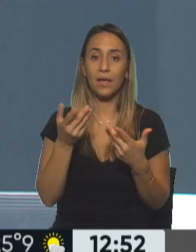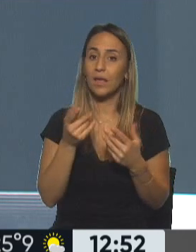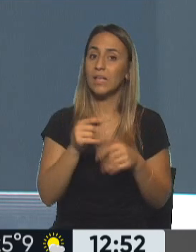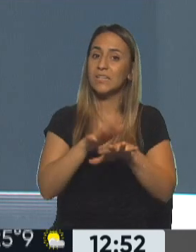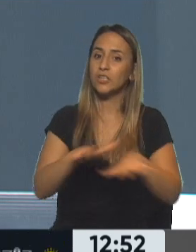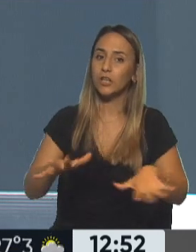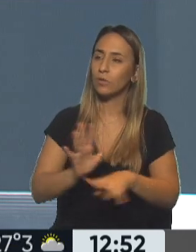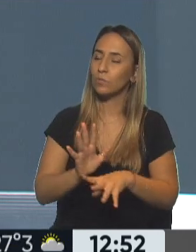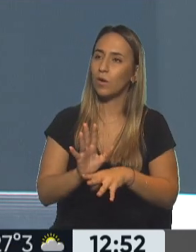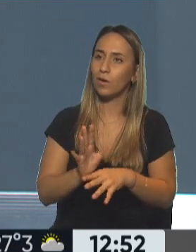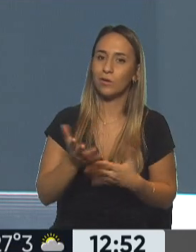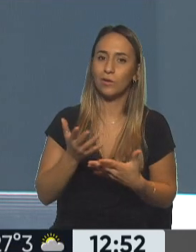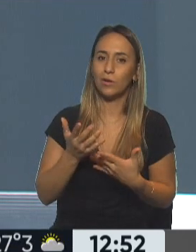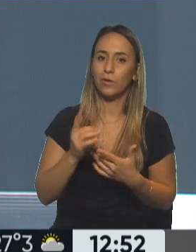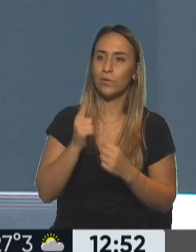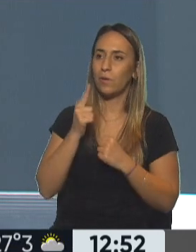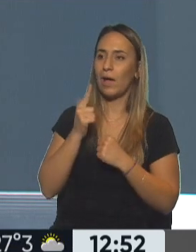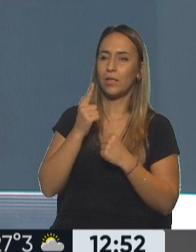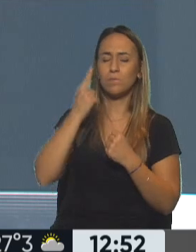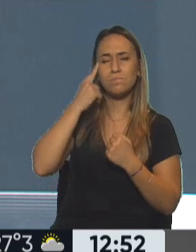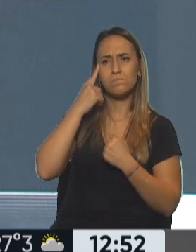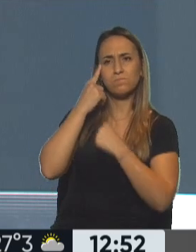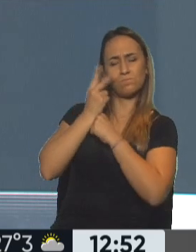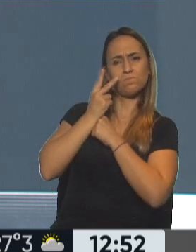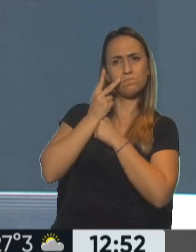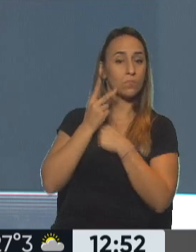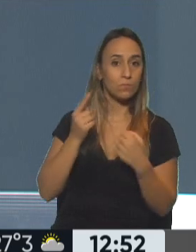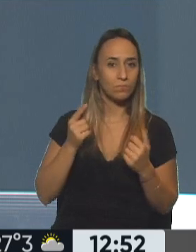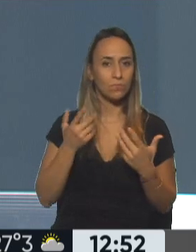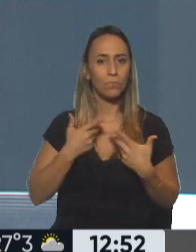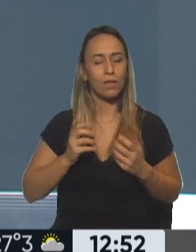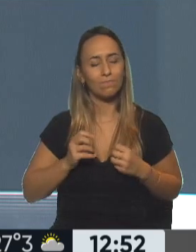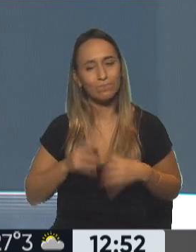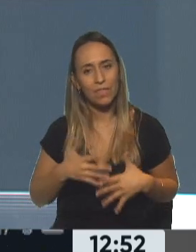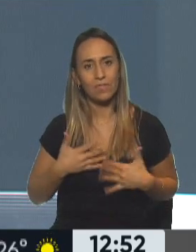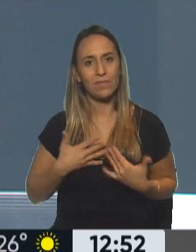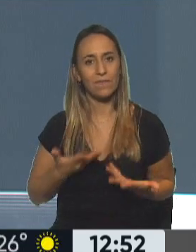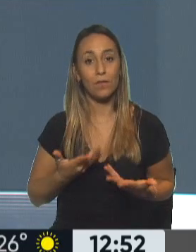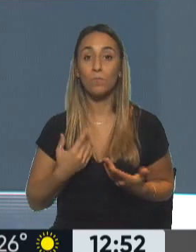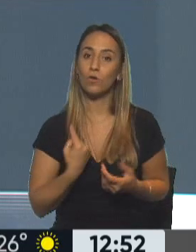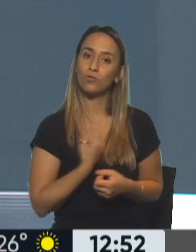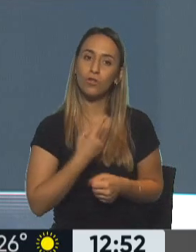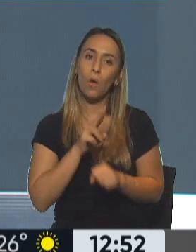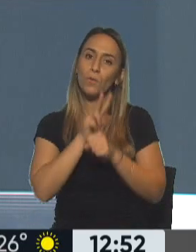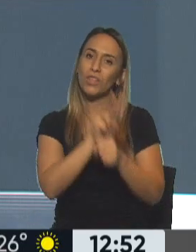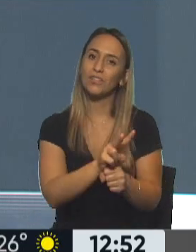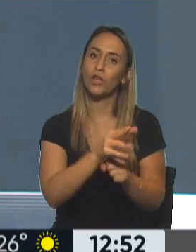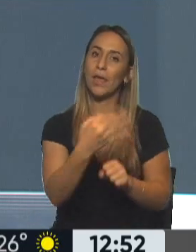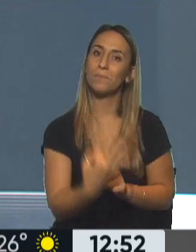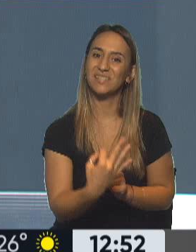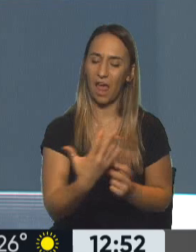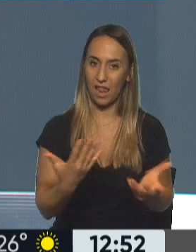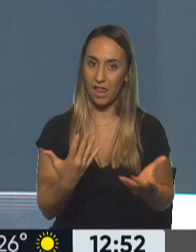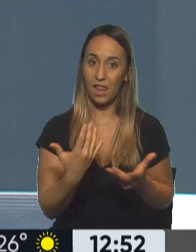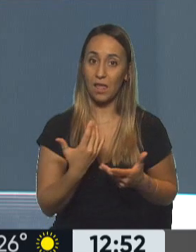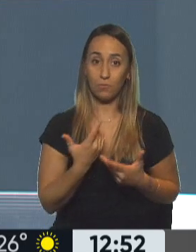tienen todas las personas menores de edad. Por eso se llama, a nuestra tarea se le llama de protección especial. Hay un